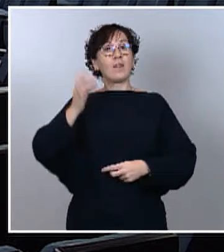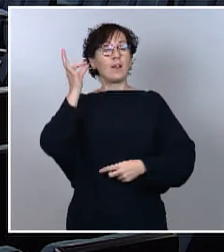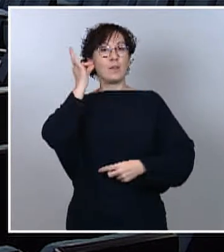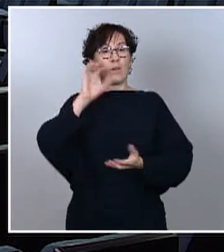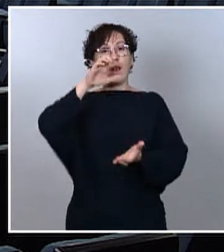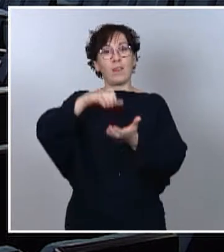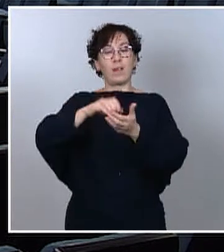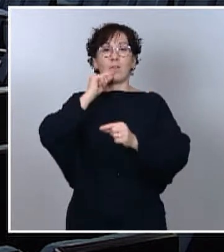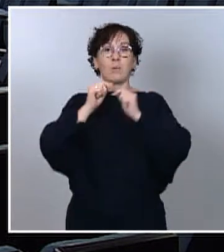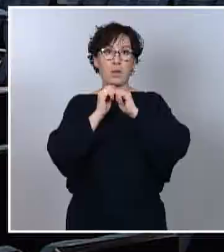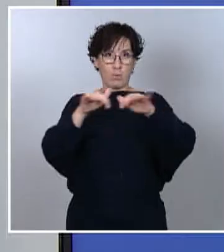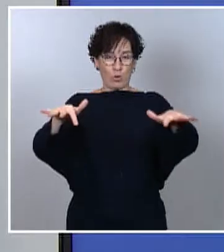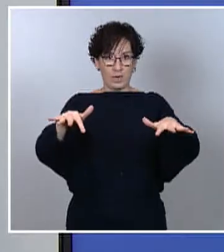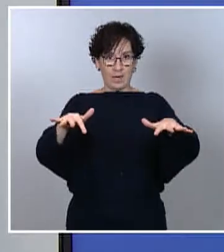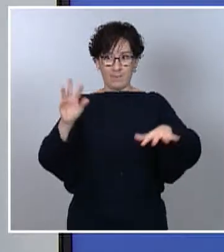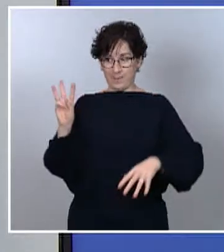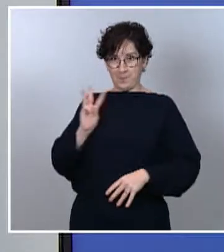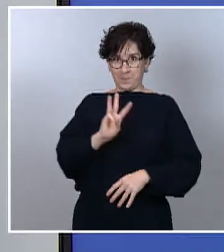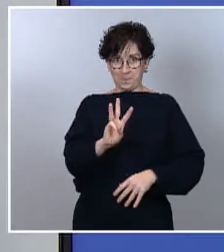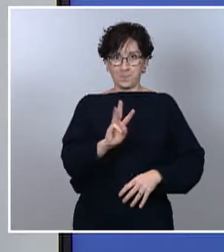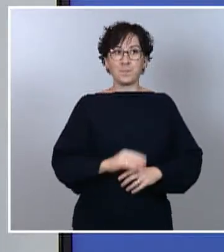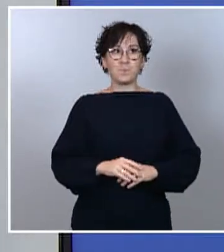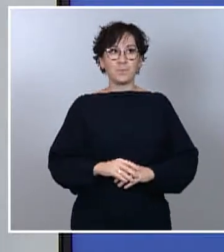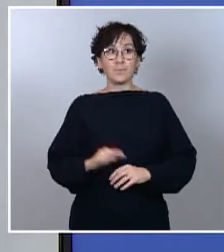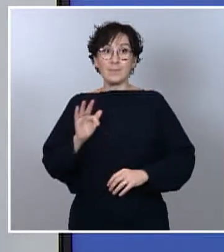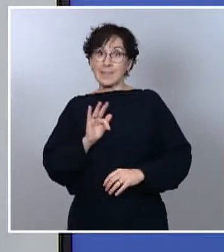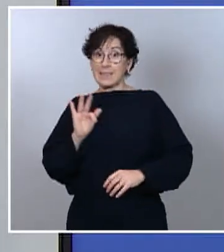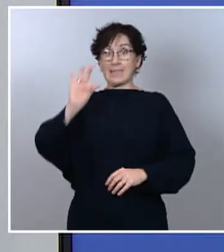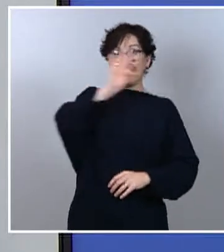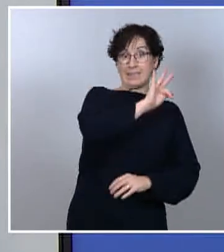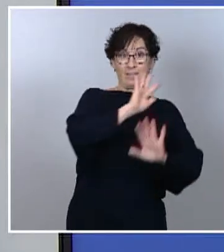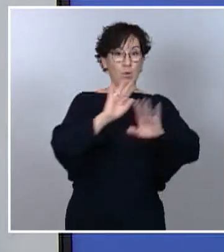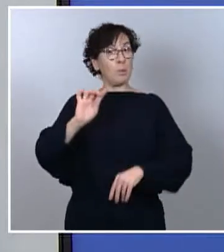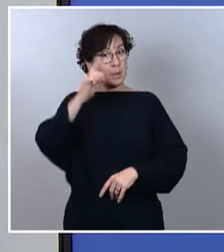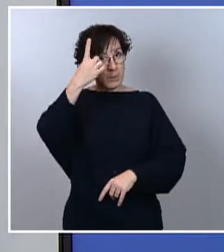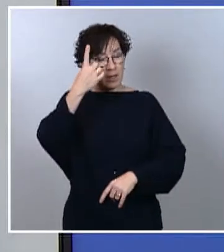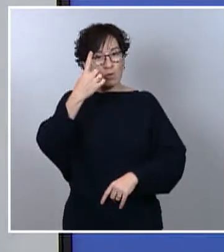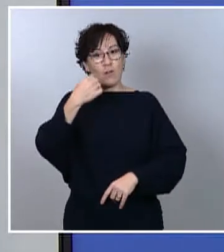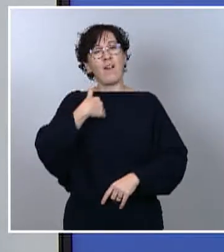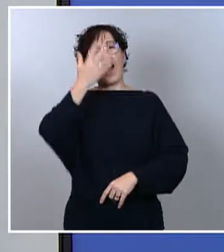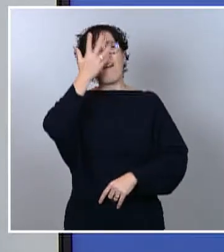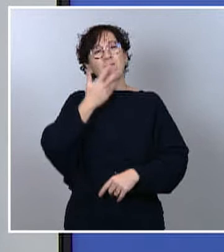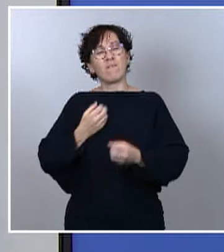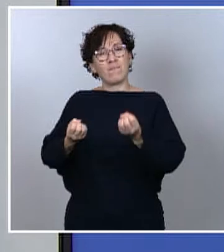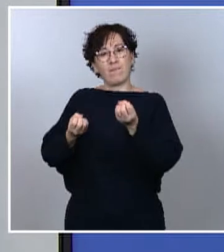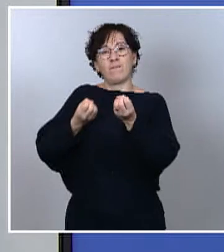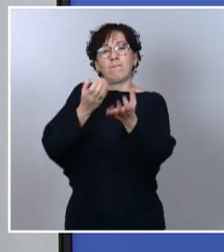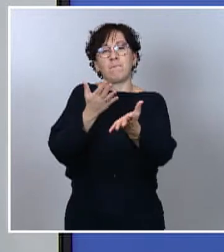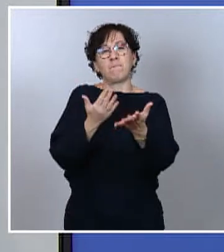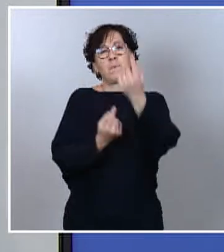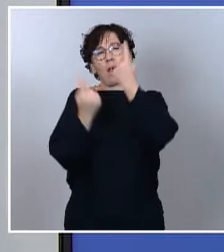Pollán. Antes de darles la palabra a ellas, sí quisiera trasladarles algunas consideraciones desde el Ministerio de